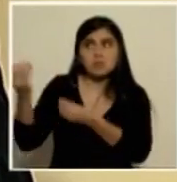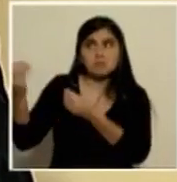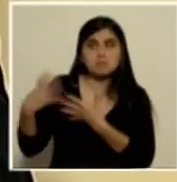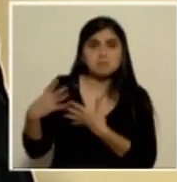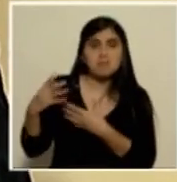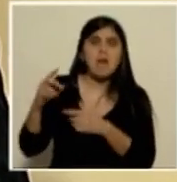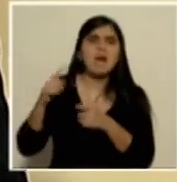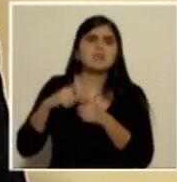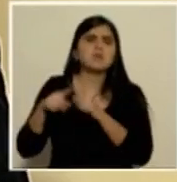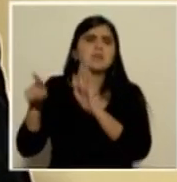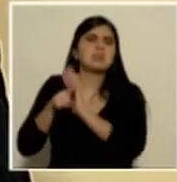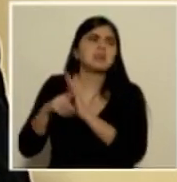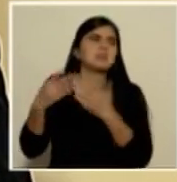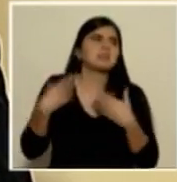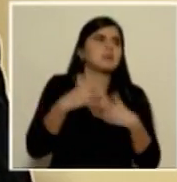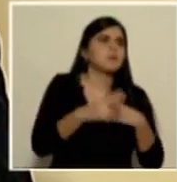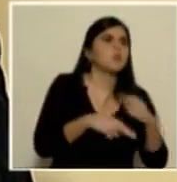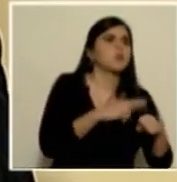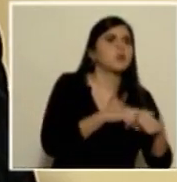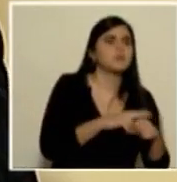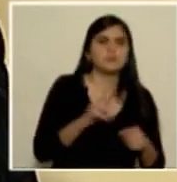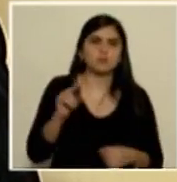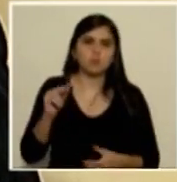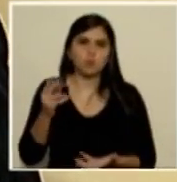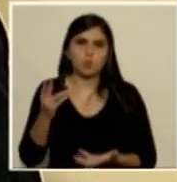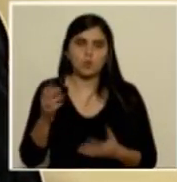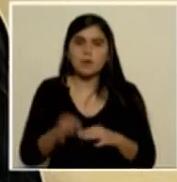reporte está negativo, pero sin embargo es importante hacer